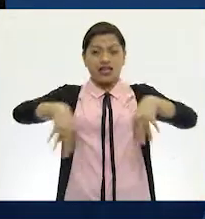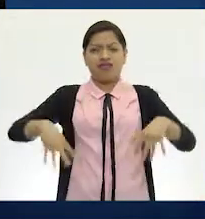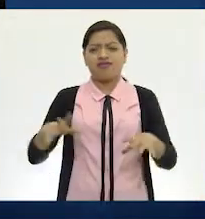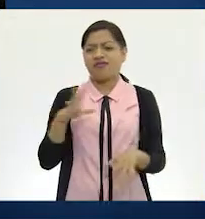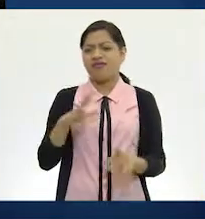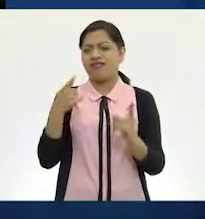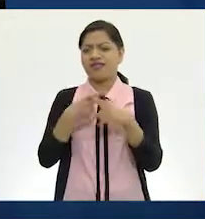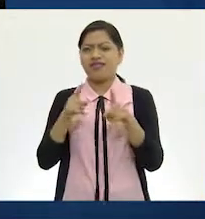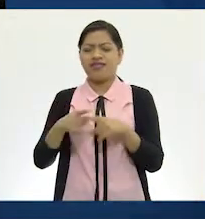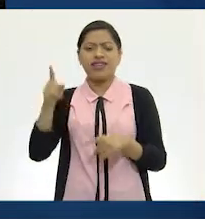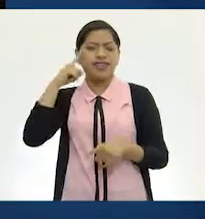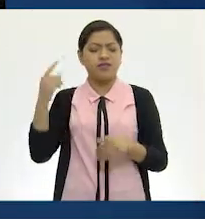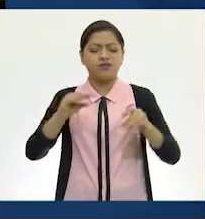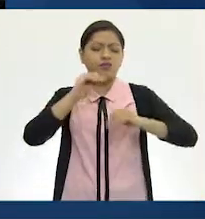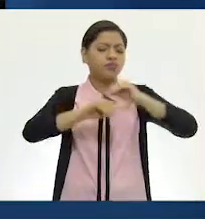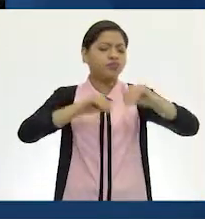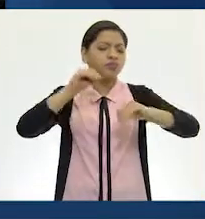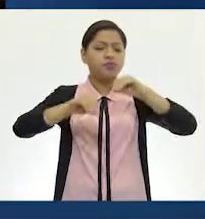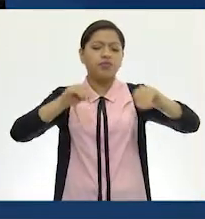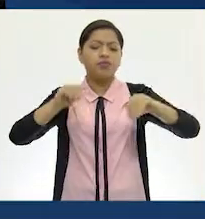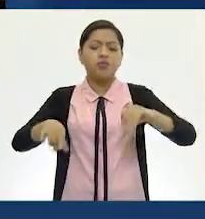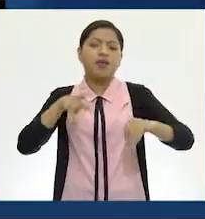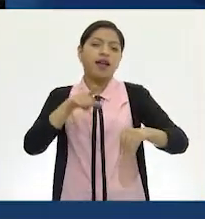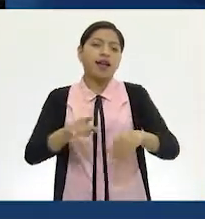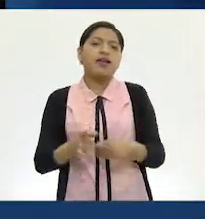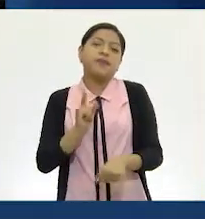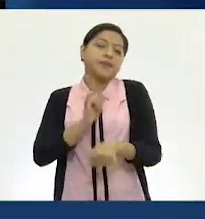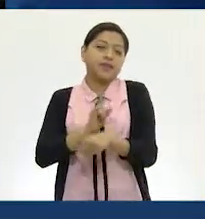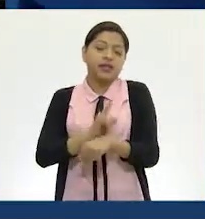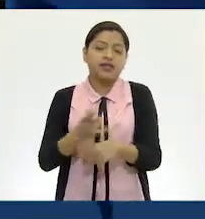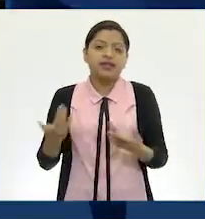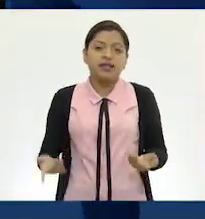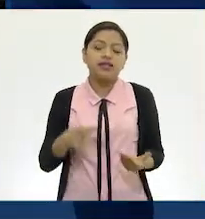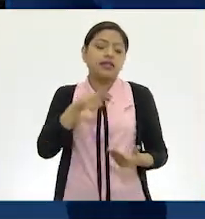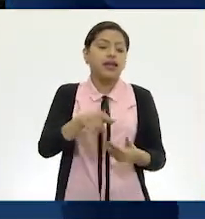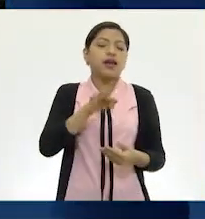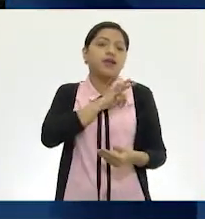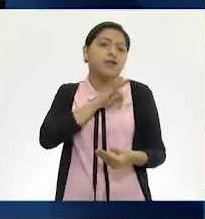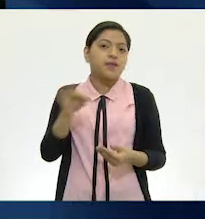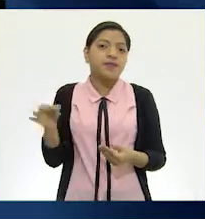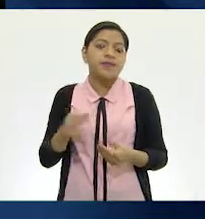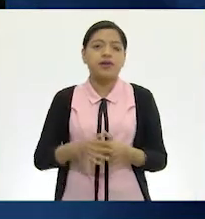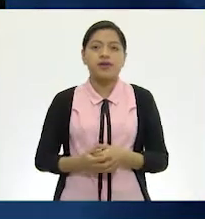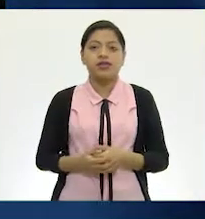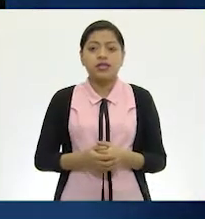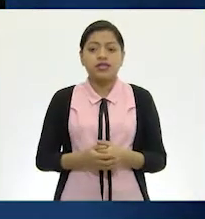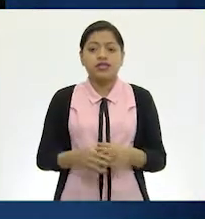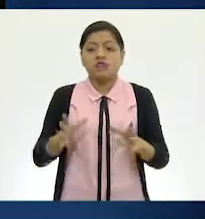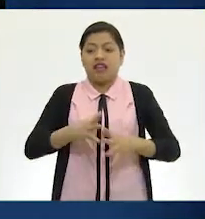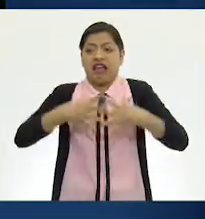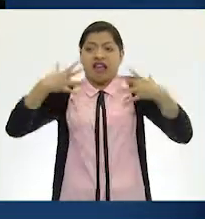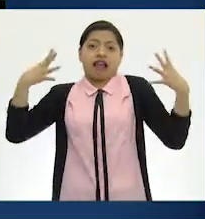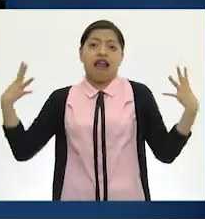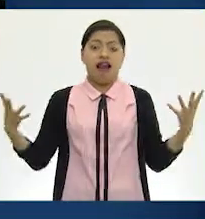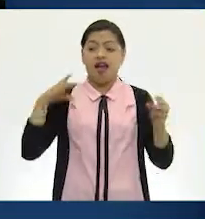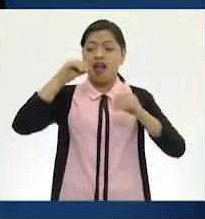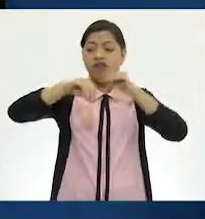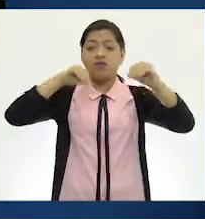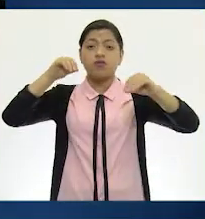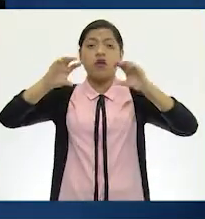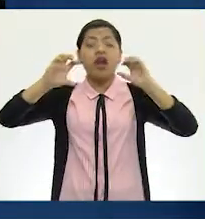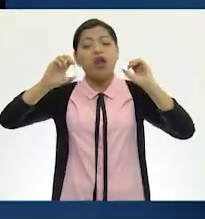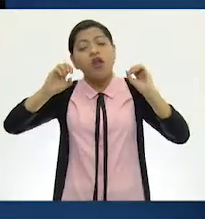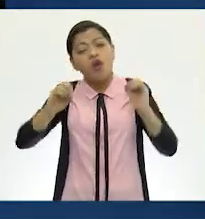crear un espacio de ficción o un espacio ficticio, ¿no? Podemos usar grandes escenografías, ¿no? Pero también hay